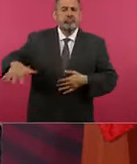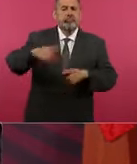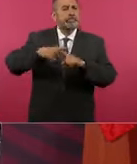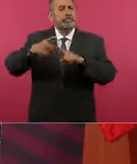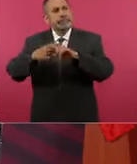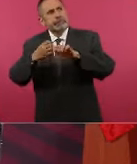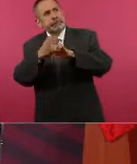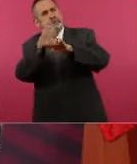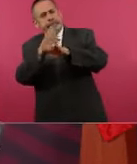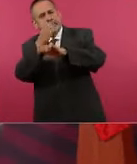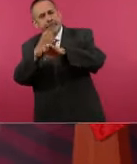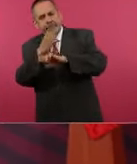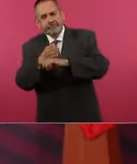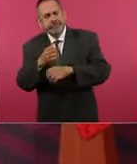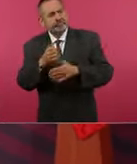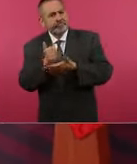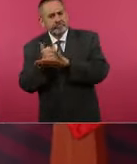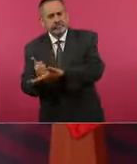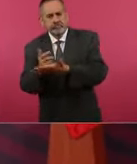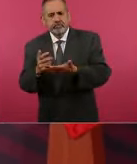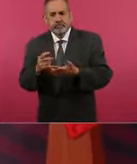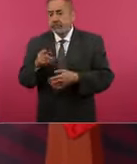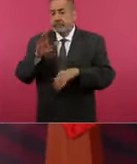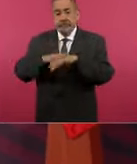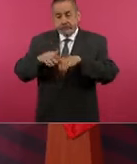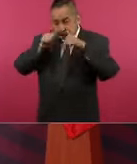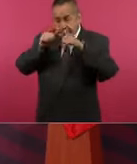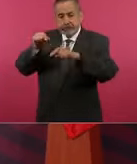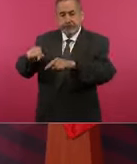estados del sureste y del país,